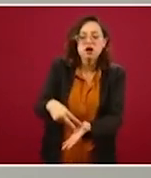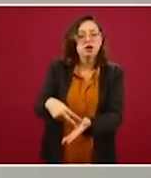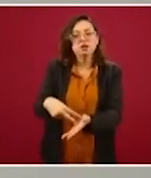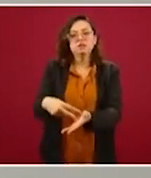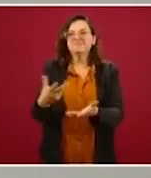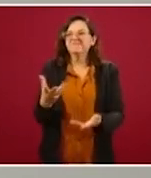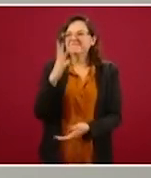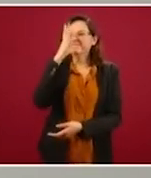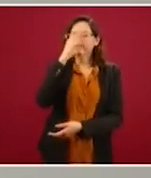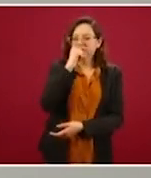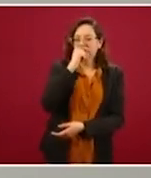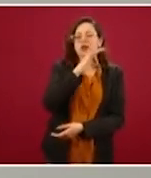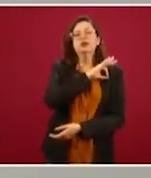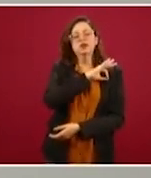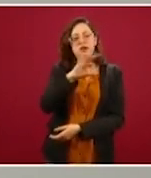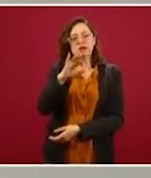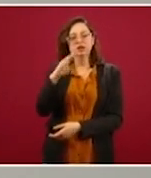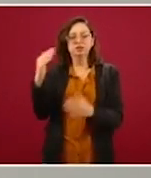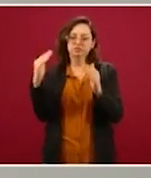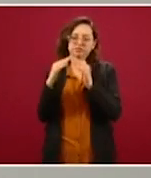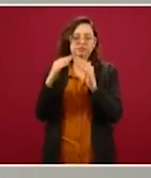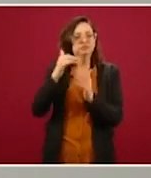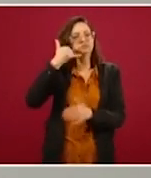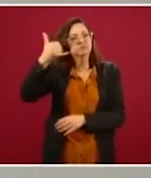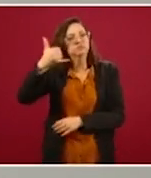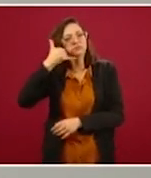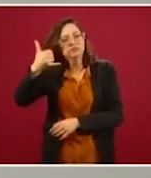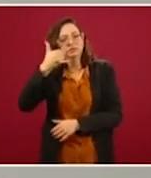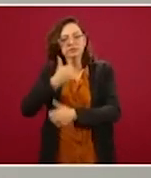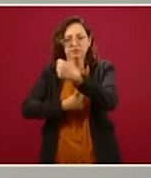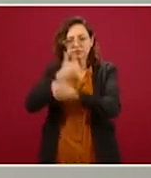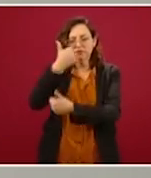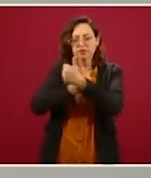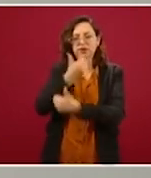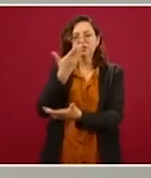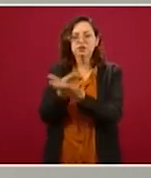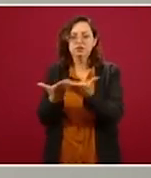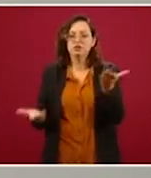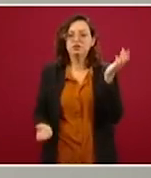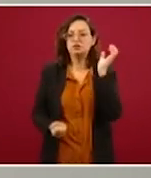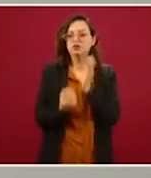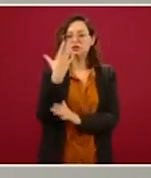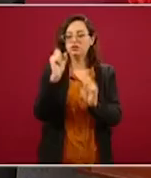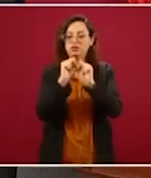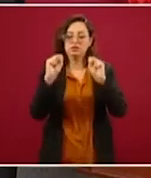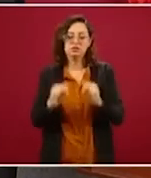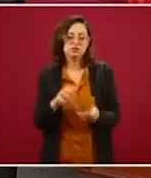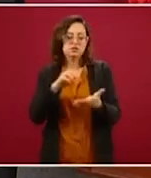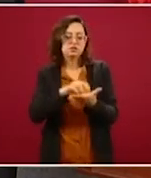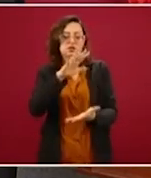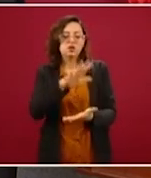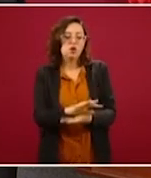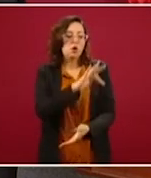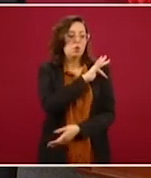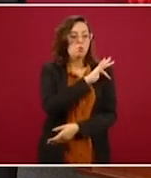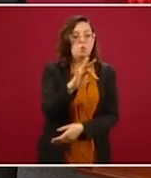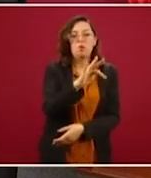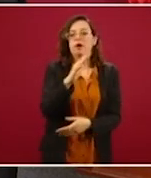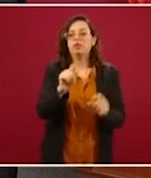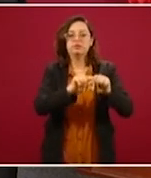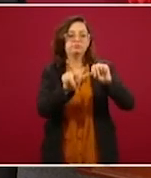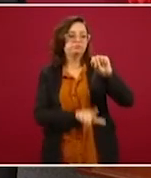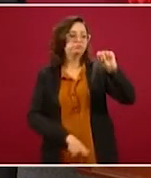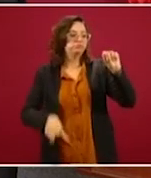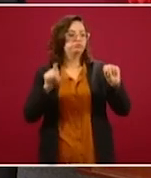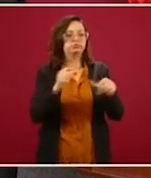lo puede hacer vía telefónica desde su casa. Ya nuestro nuevo sistema de registro puede hacer que se puedan registrar desde cualquier parte del